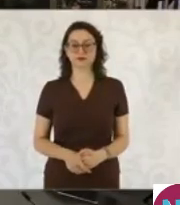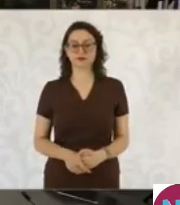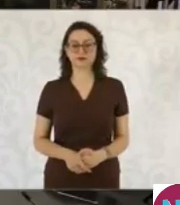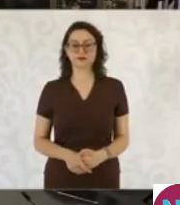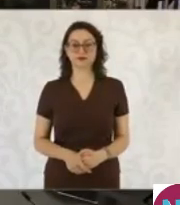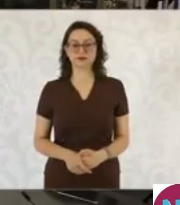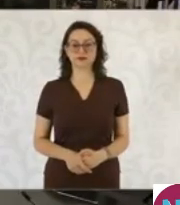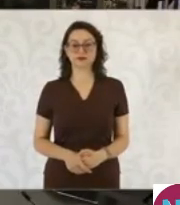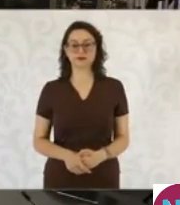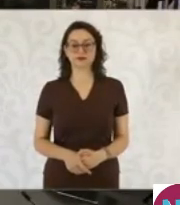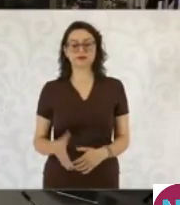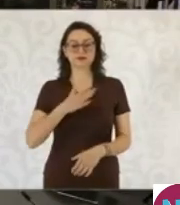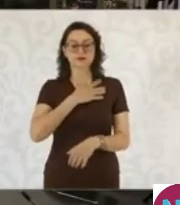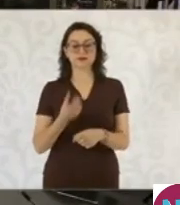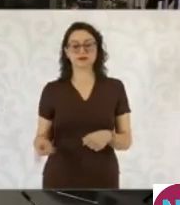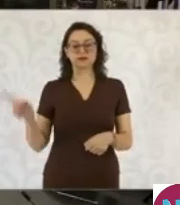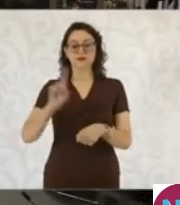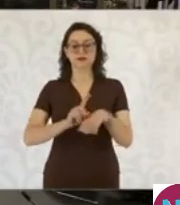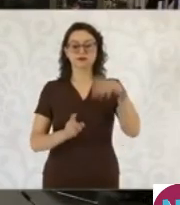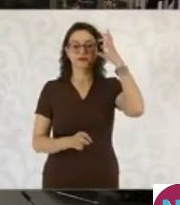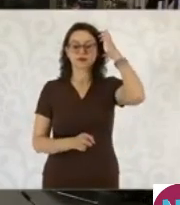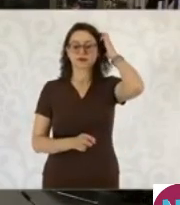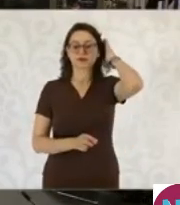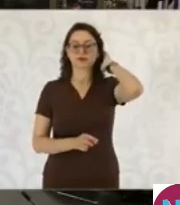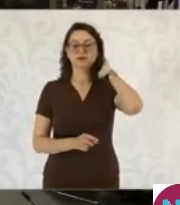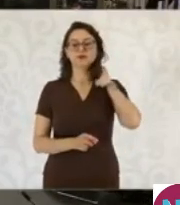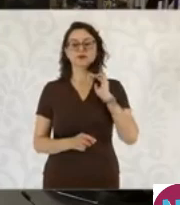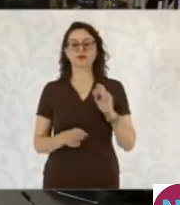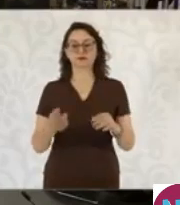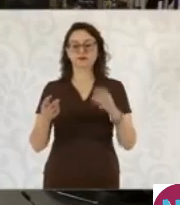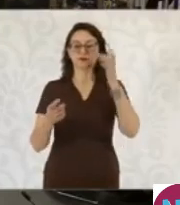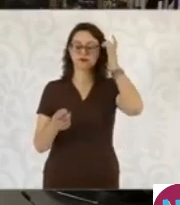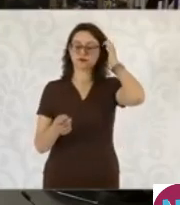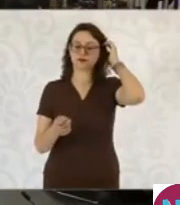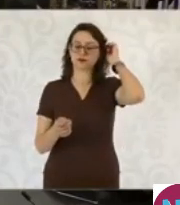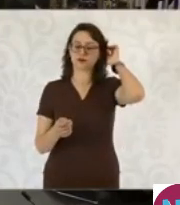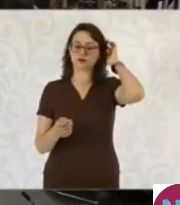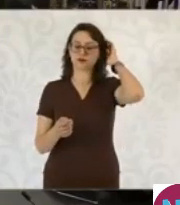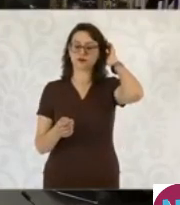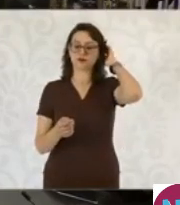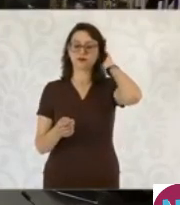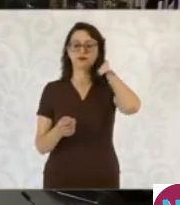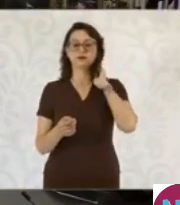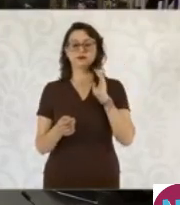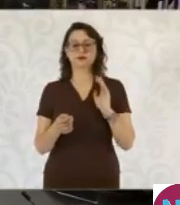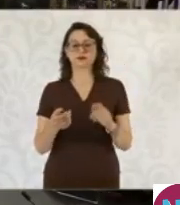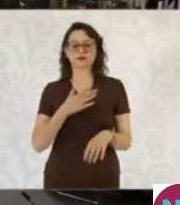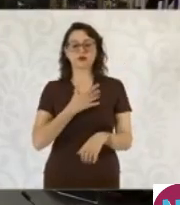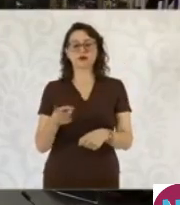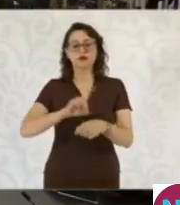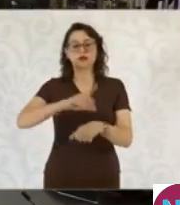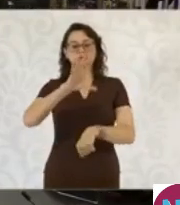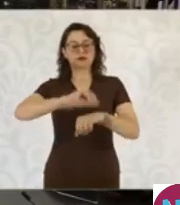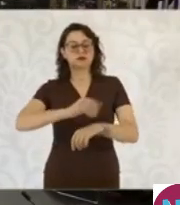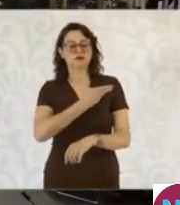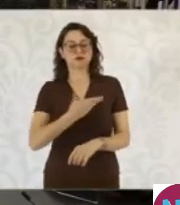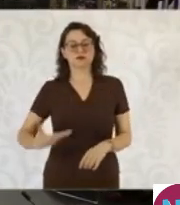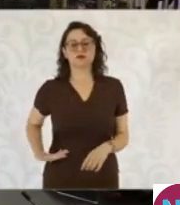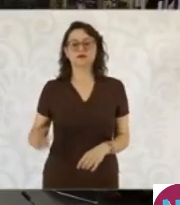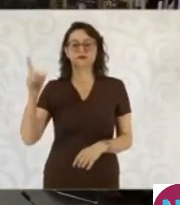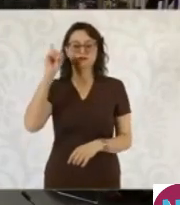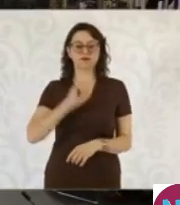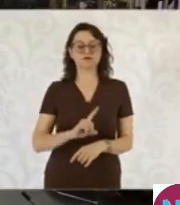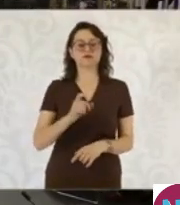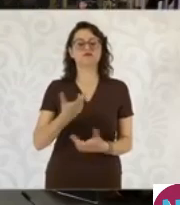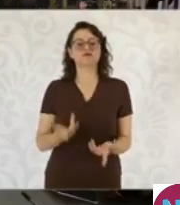Buenos días, con su permiso, Presidenta. Buenos días a todas y todas. Cumpliendo